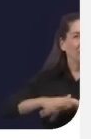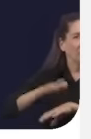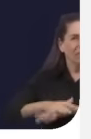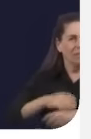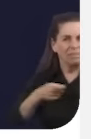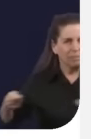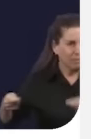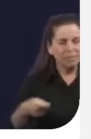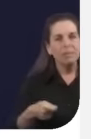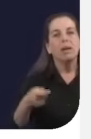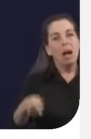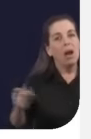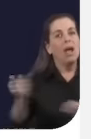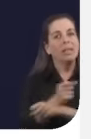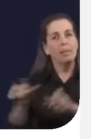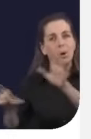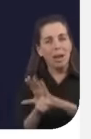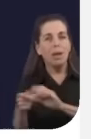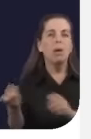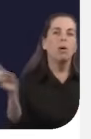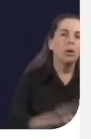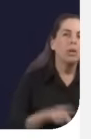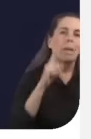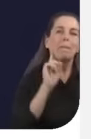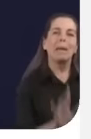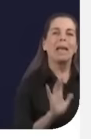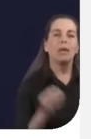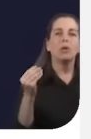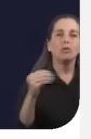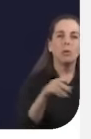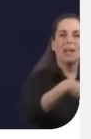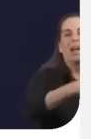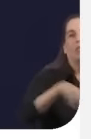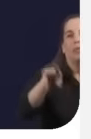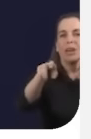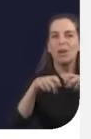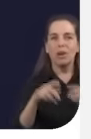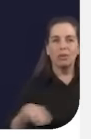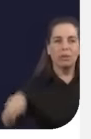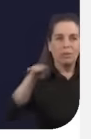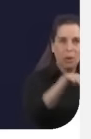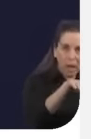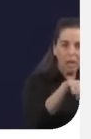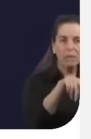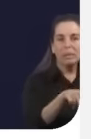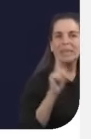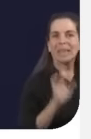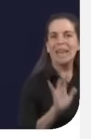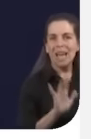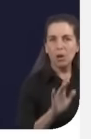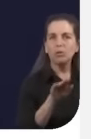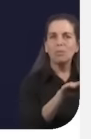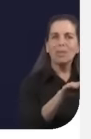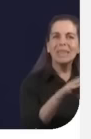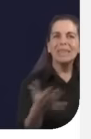el equilibrio fiscal condición necesaria para e terminar